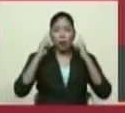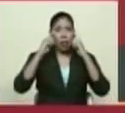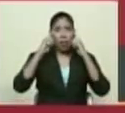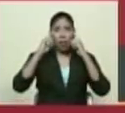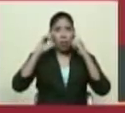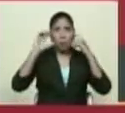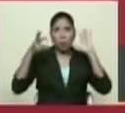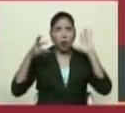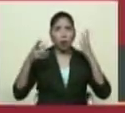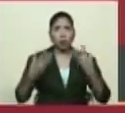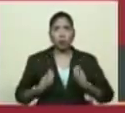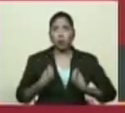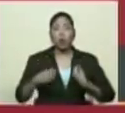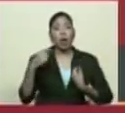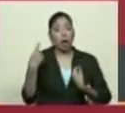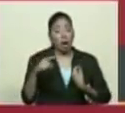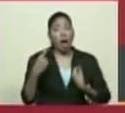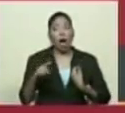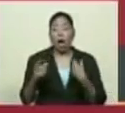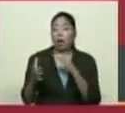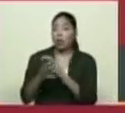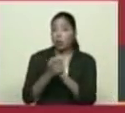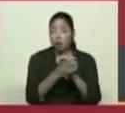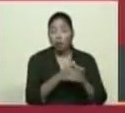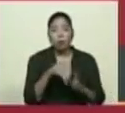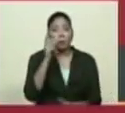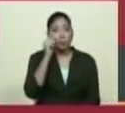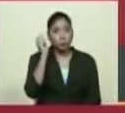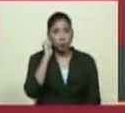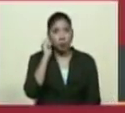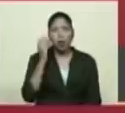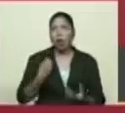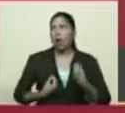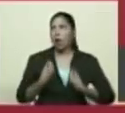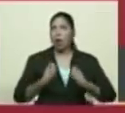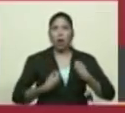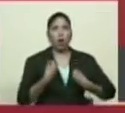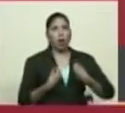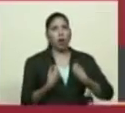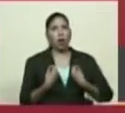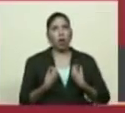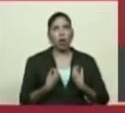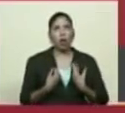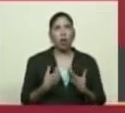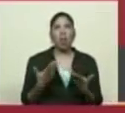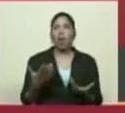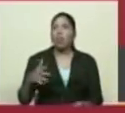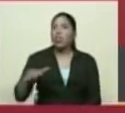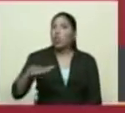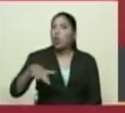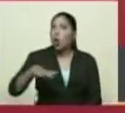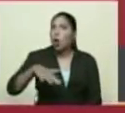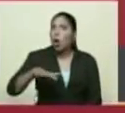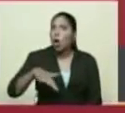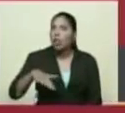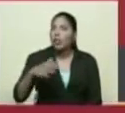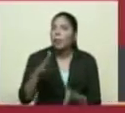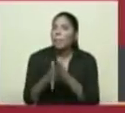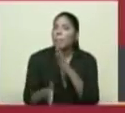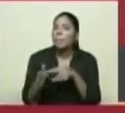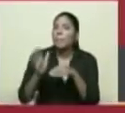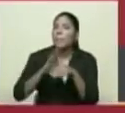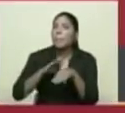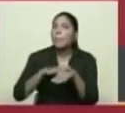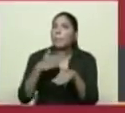Hay compañeros y compañeras que se preocupan. ¿Y dónde quedaron las comunas? Preguntan. Que